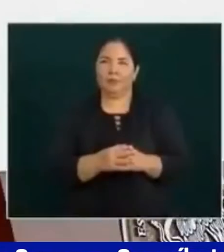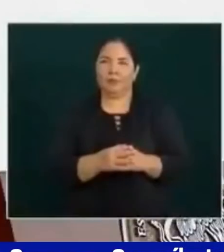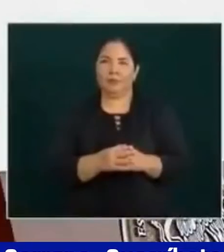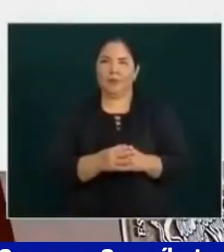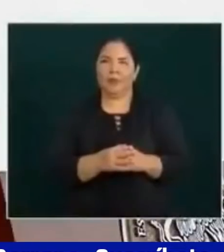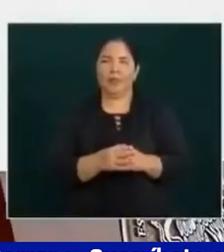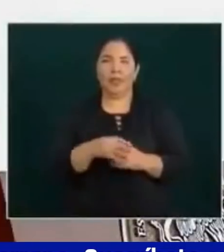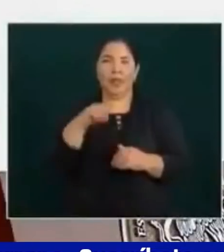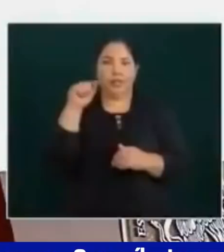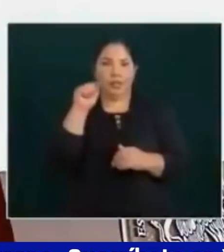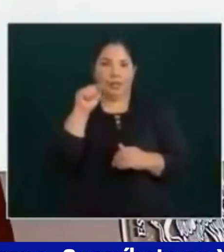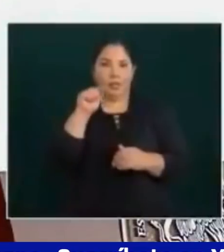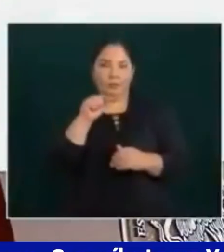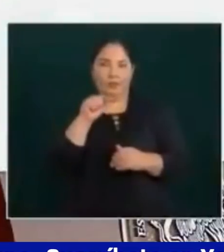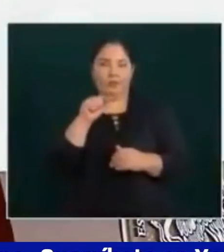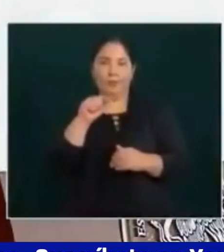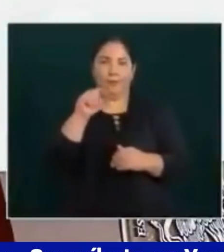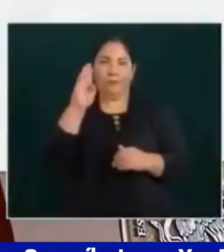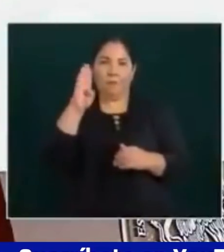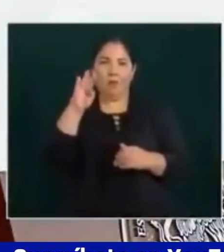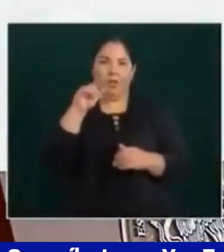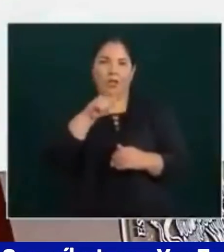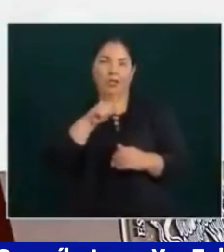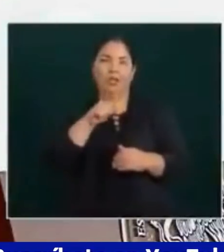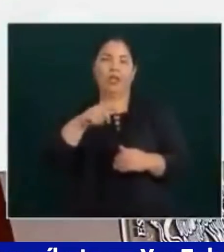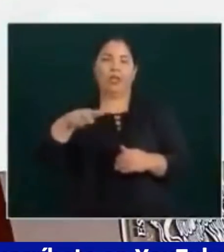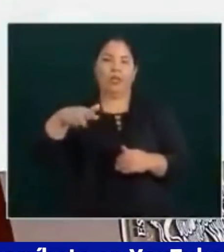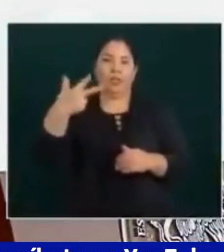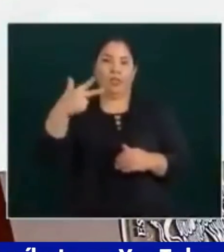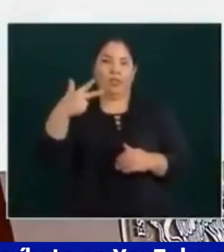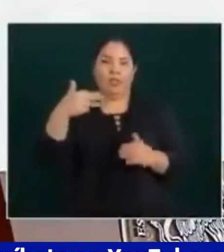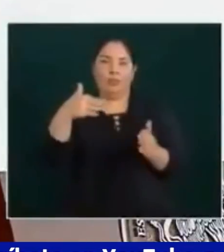Y hay en Badiraguato